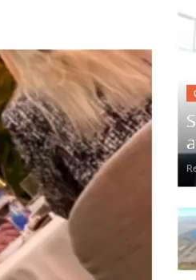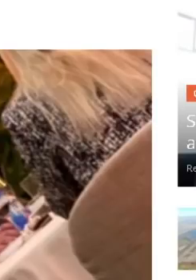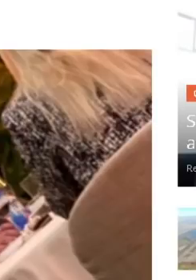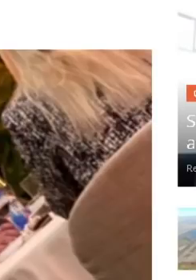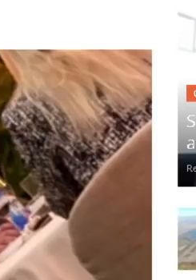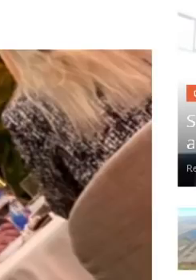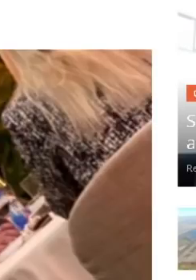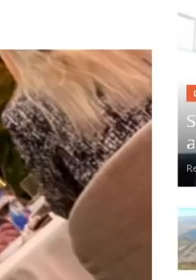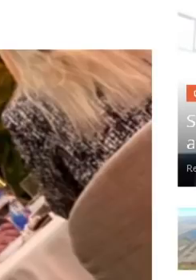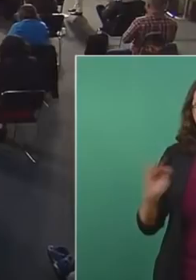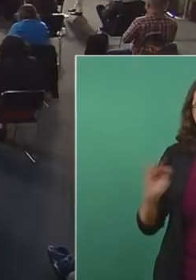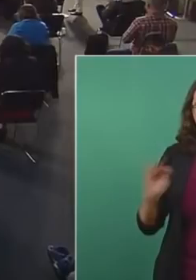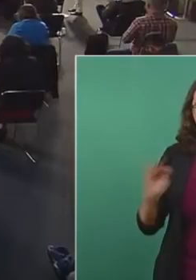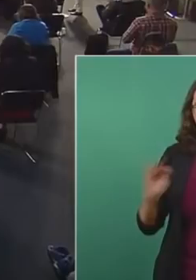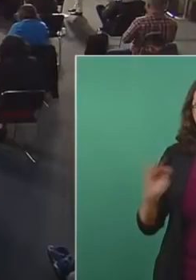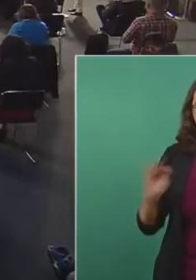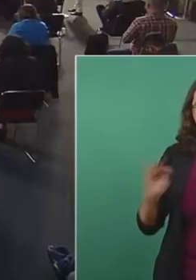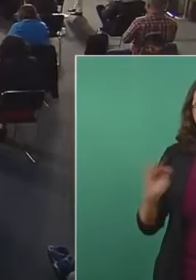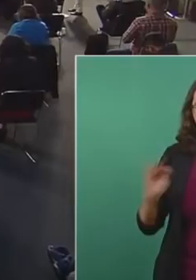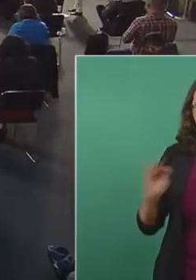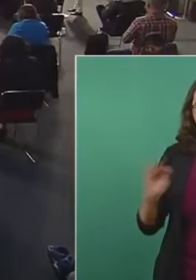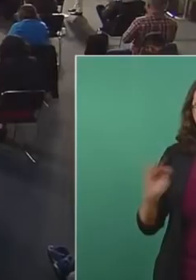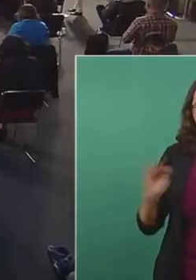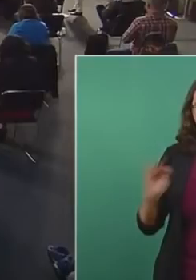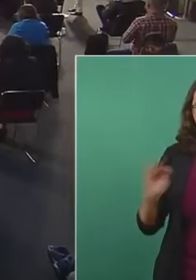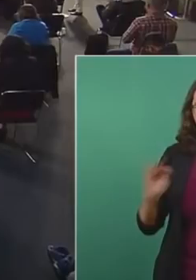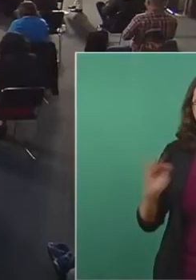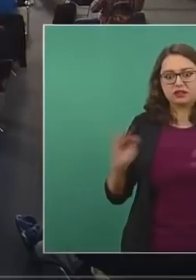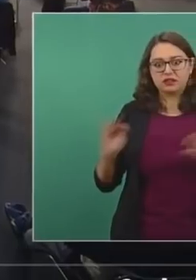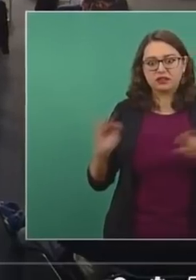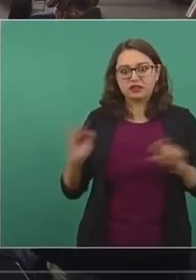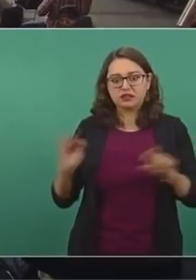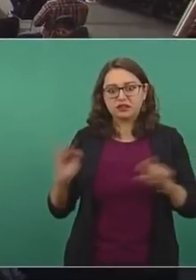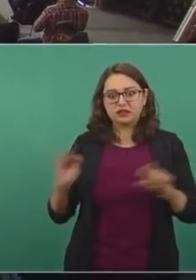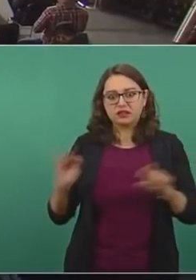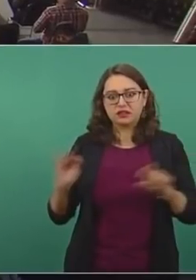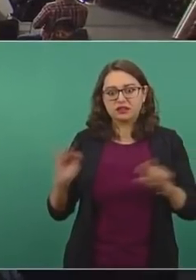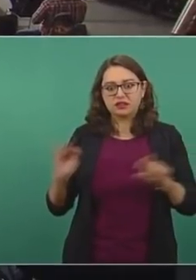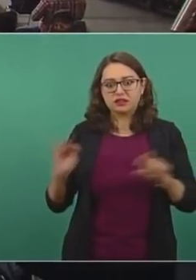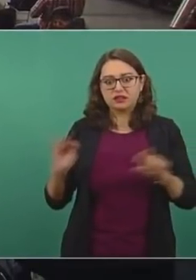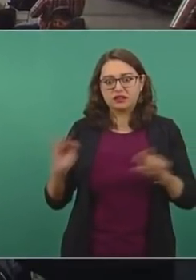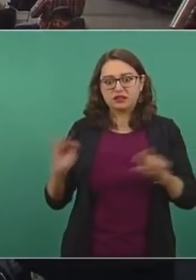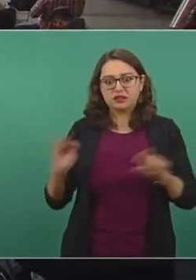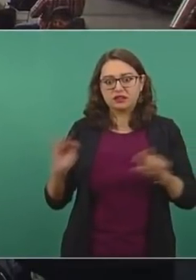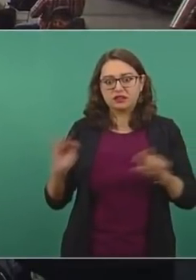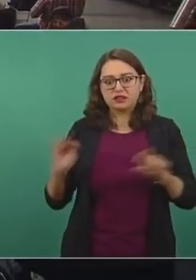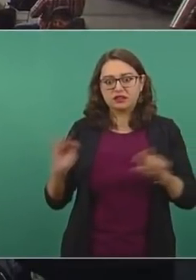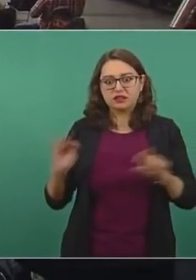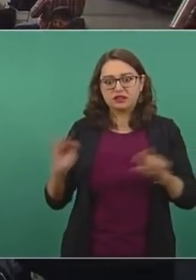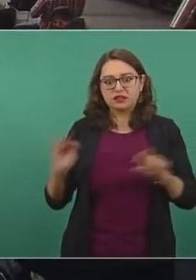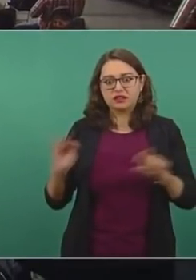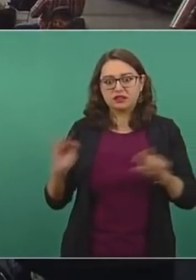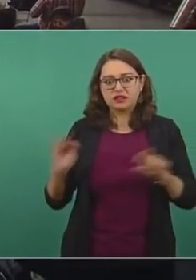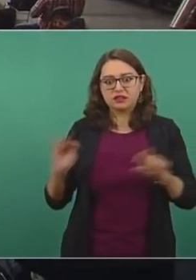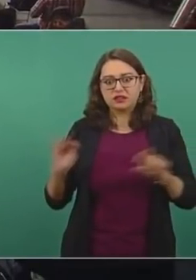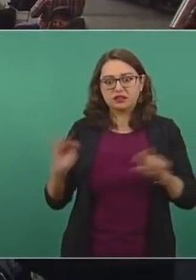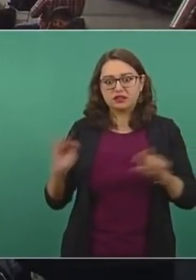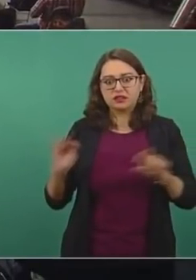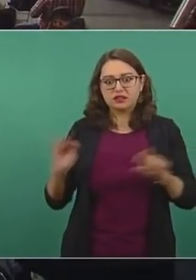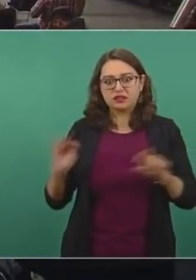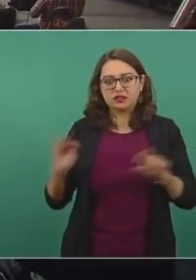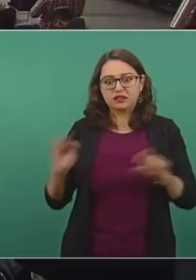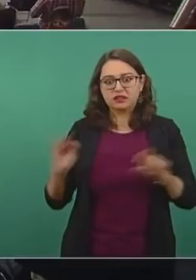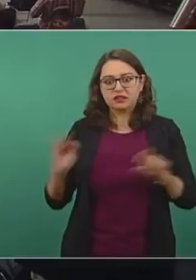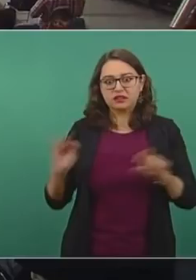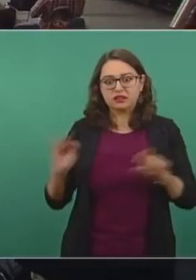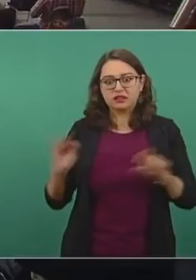Gracias a Gertz Manero. El presidente fue cuestionado hoy en la conferencia de prensa matutina respecto a este tema. Por supuesto, no se iba a